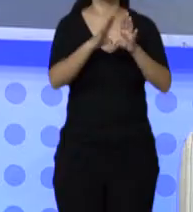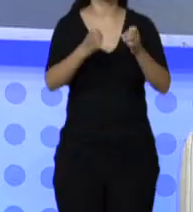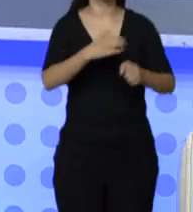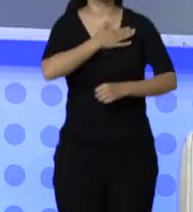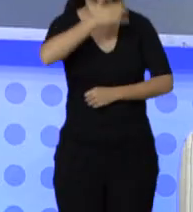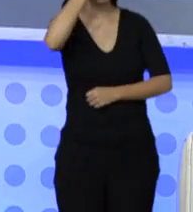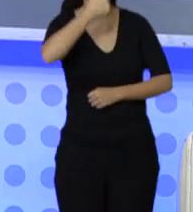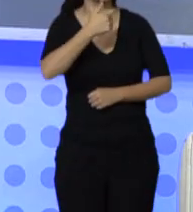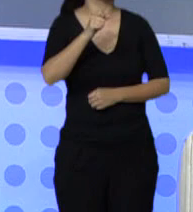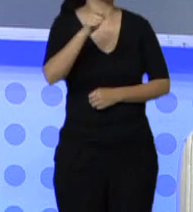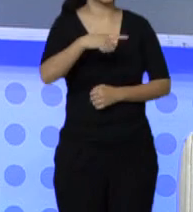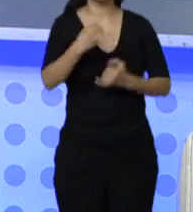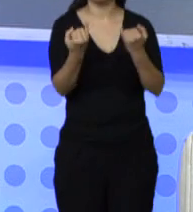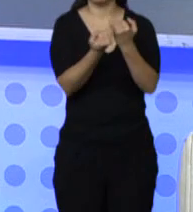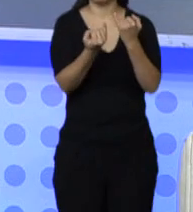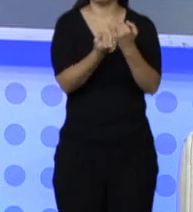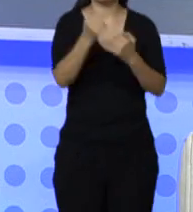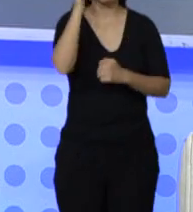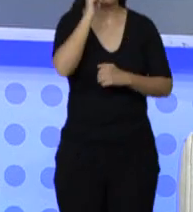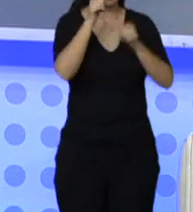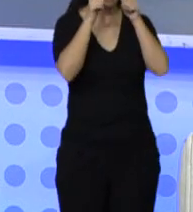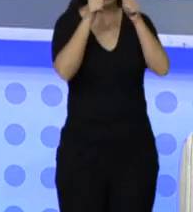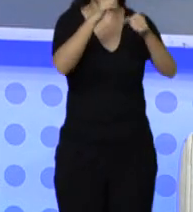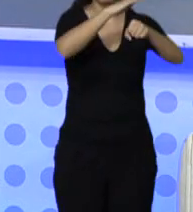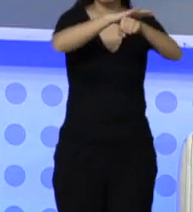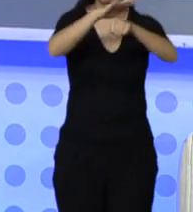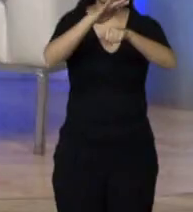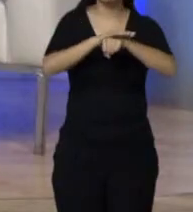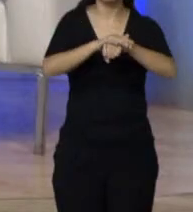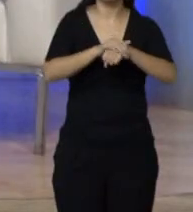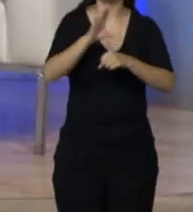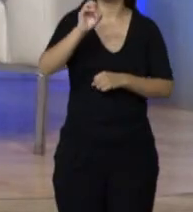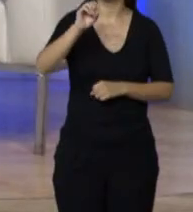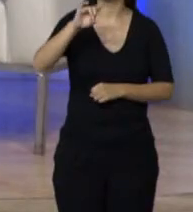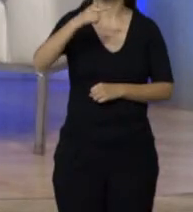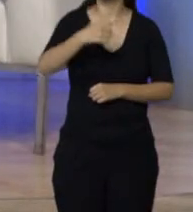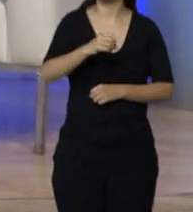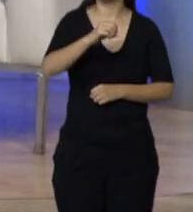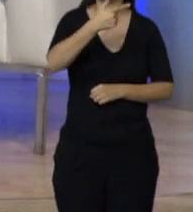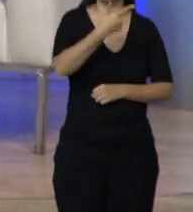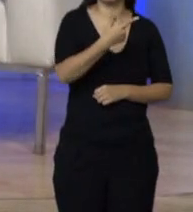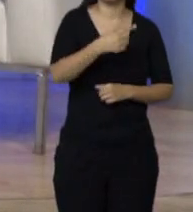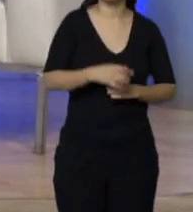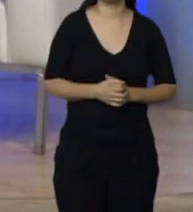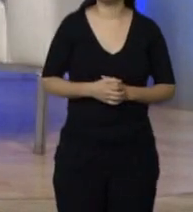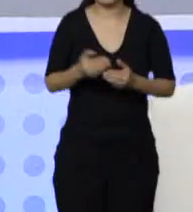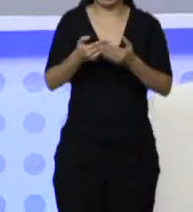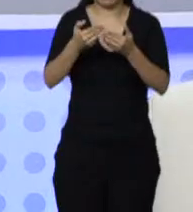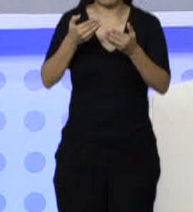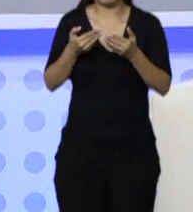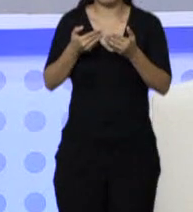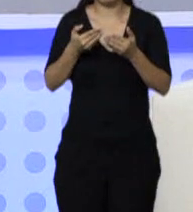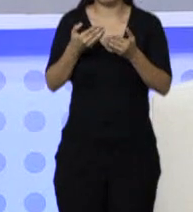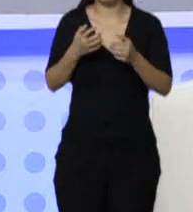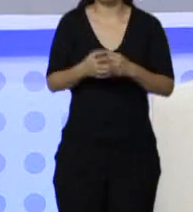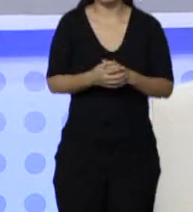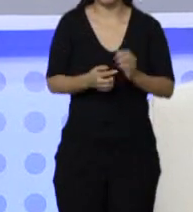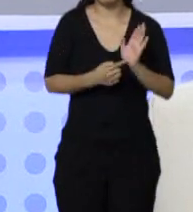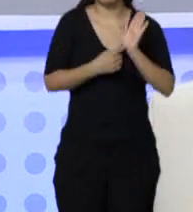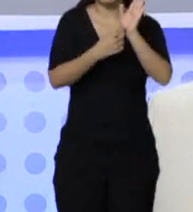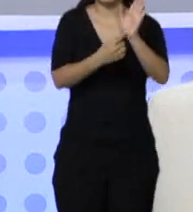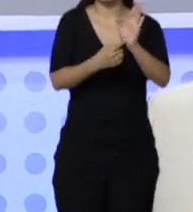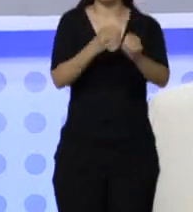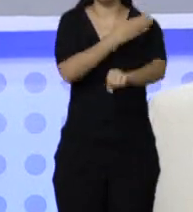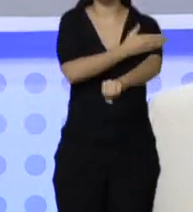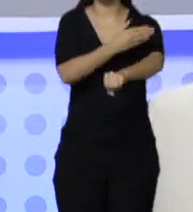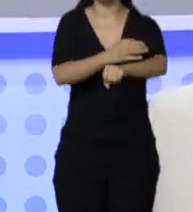orden y el pendiente del llamado de código 7 pues sí vamos a dar inicio antes quiero también presentar por supuesto a nuestra compañera y